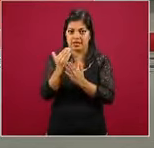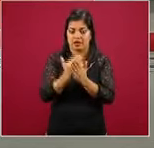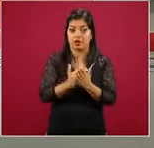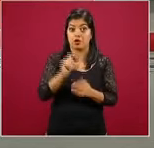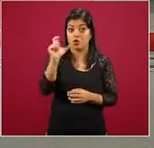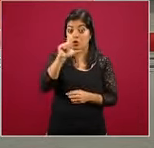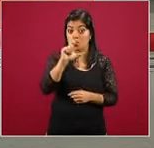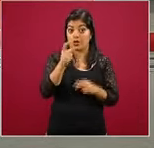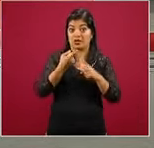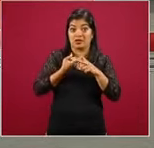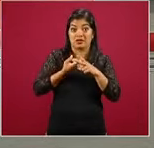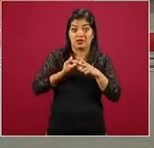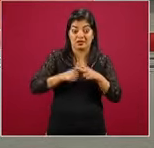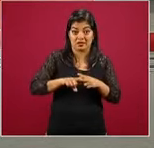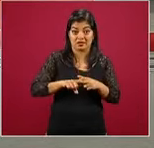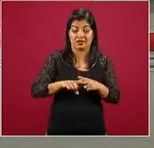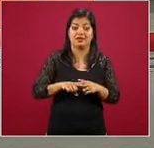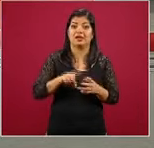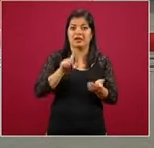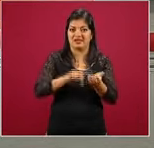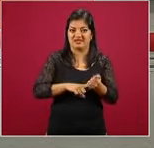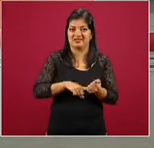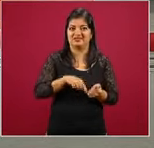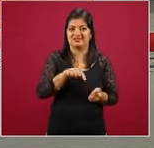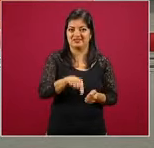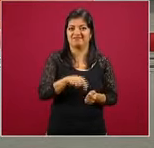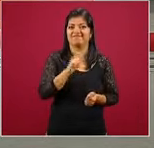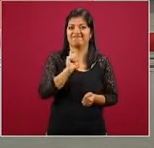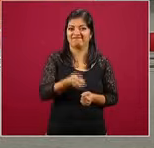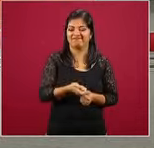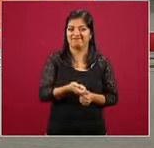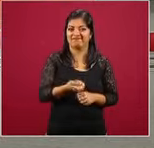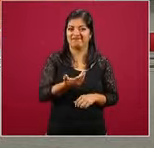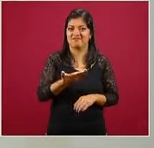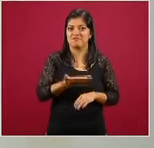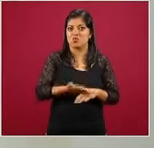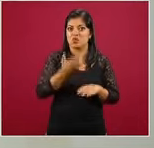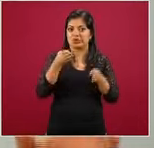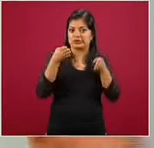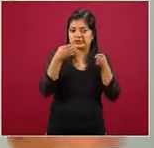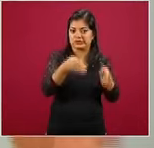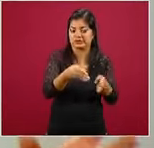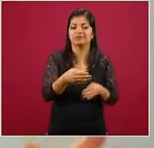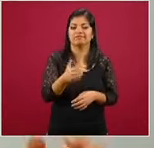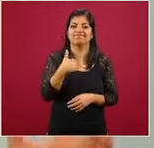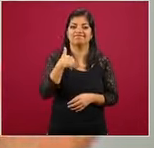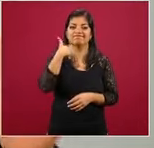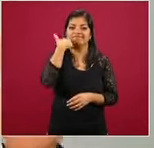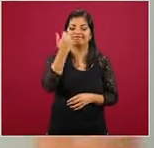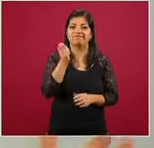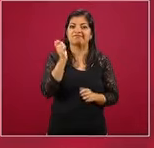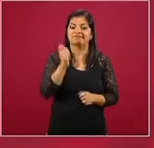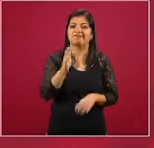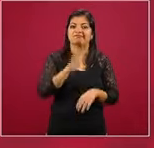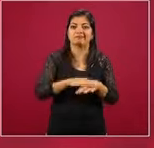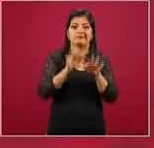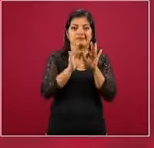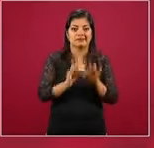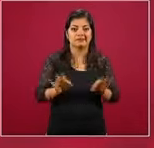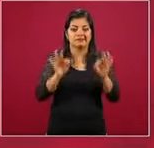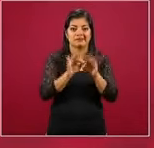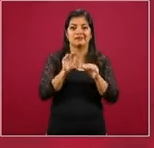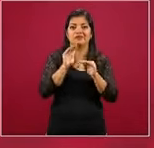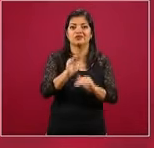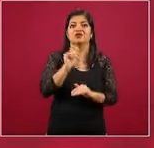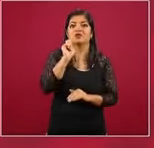cuando empezaron ya estas dinámicas estatales muy particulares, entonces quisimos hacer énfasis en lo que es relevante